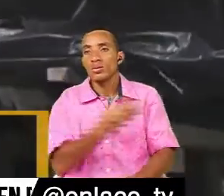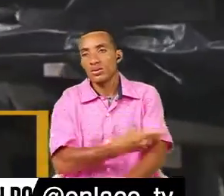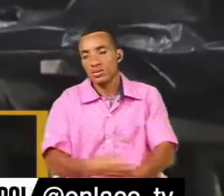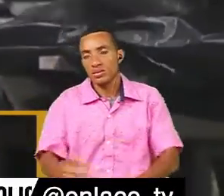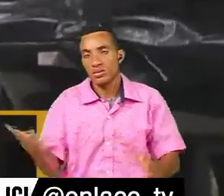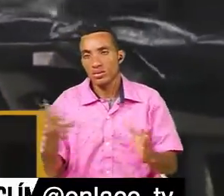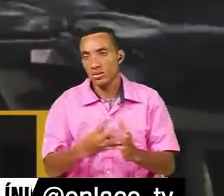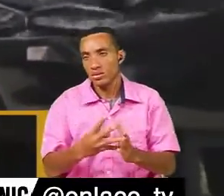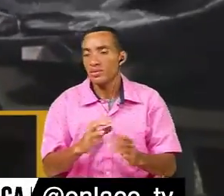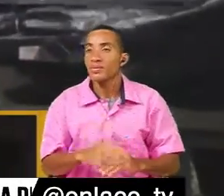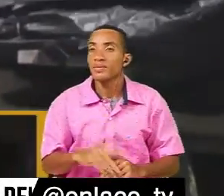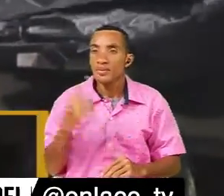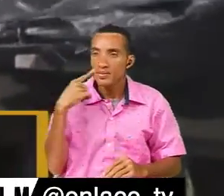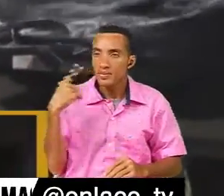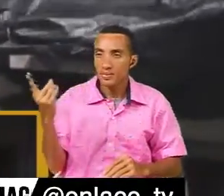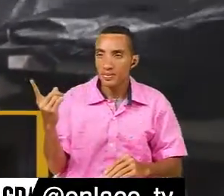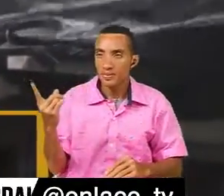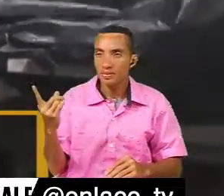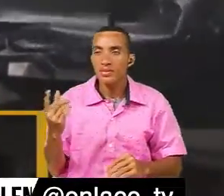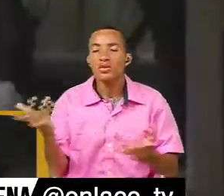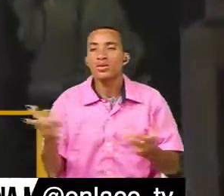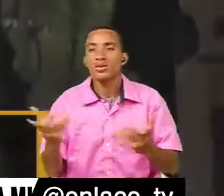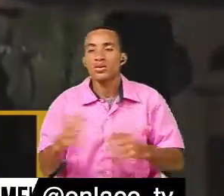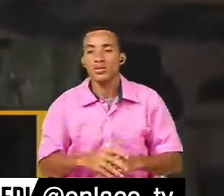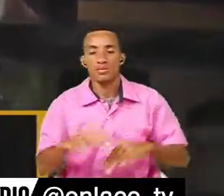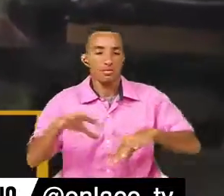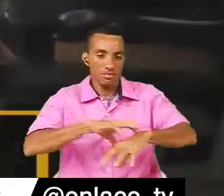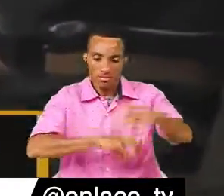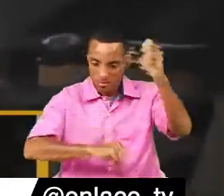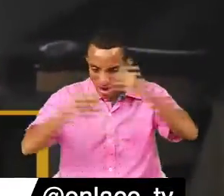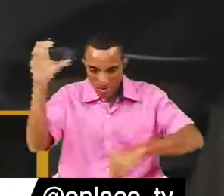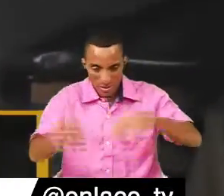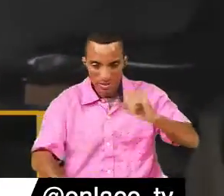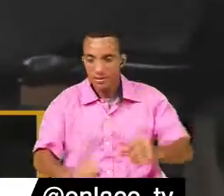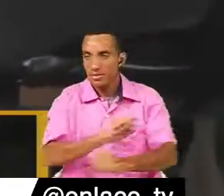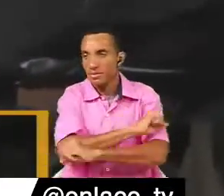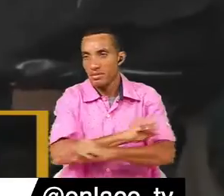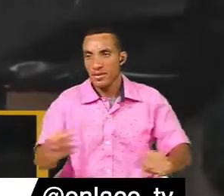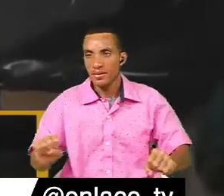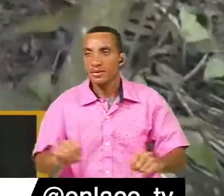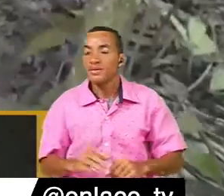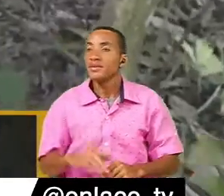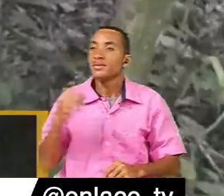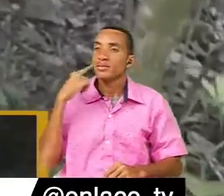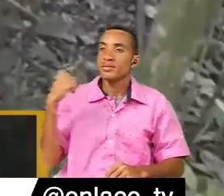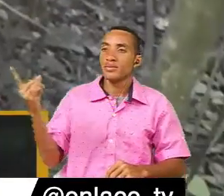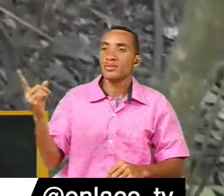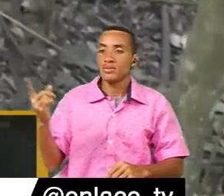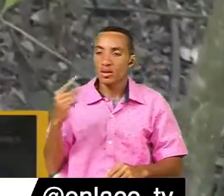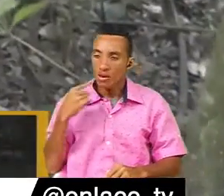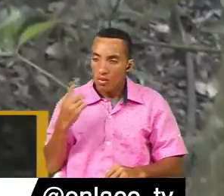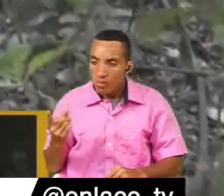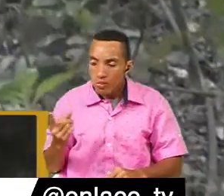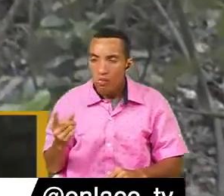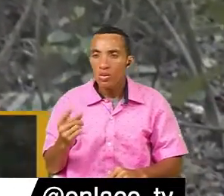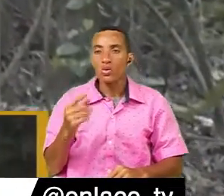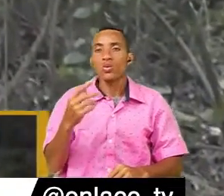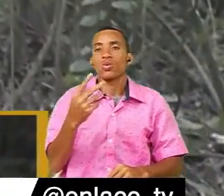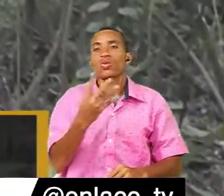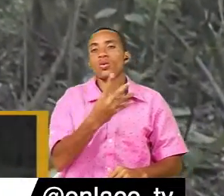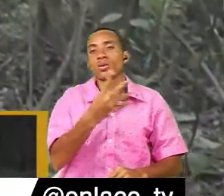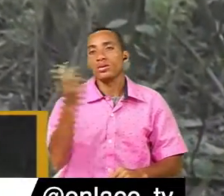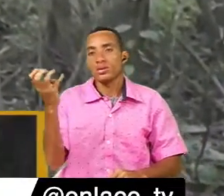fue ubicado y destruido en la vereda San Pedro del municipio de Santa Rosa, sur de Bolívar. En el sitio hallaron 410 galones de pasta de base